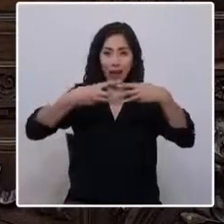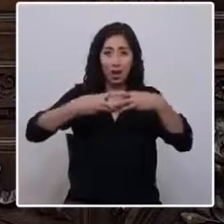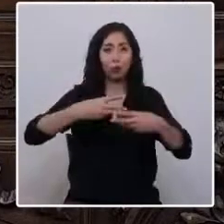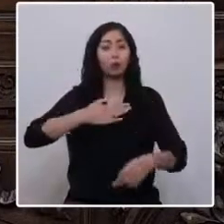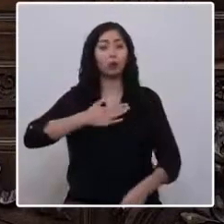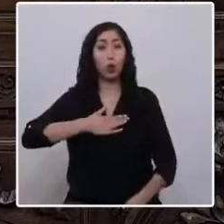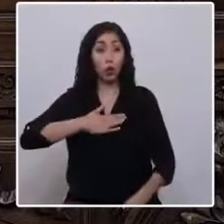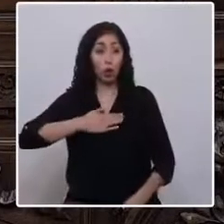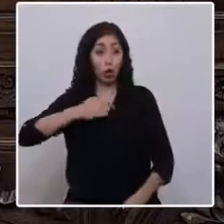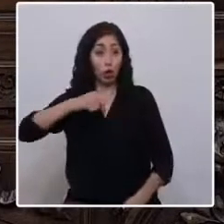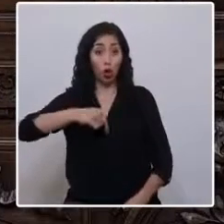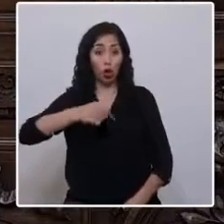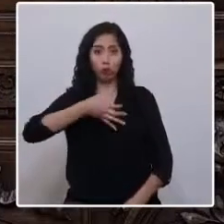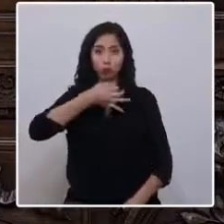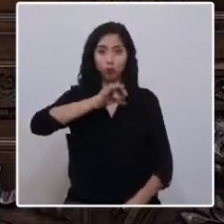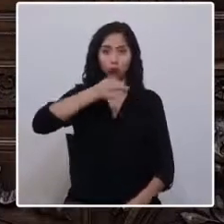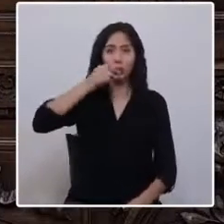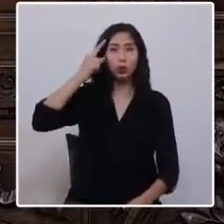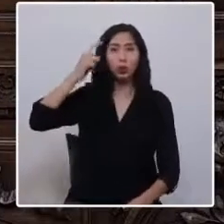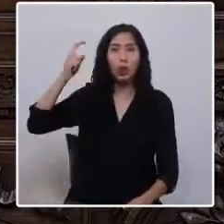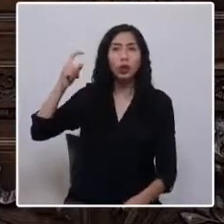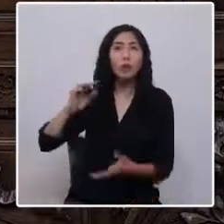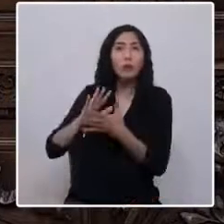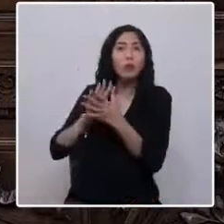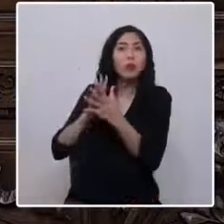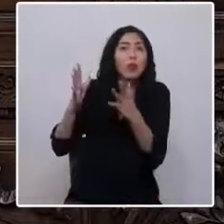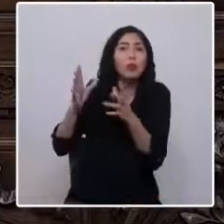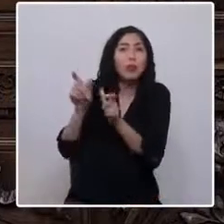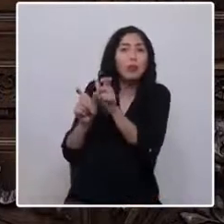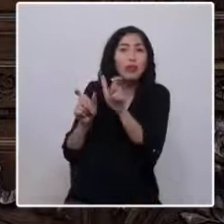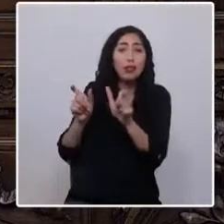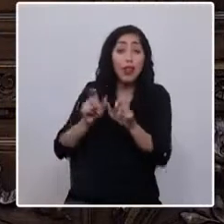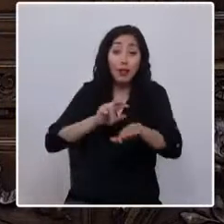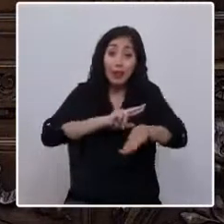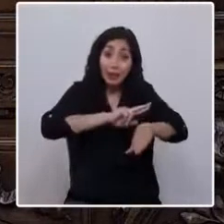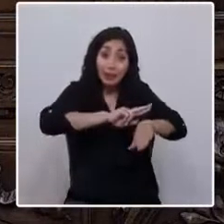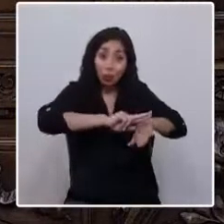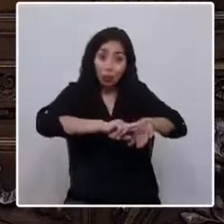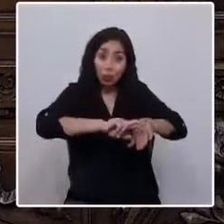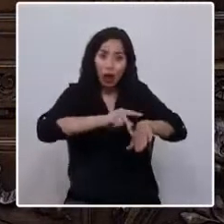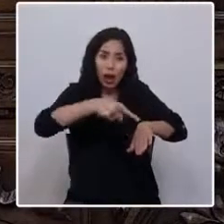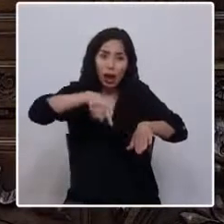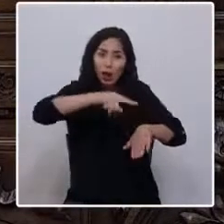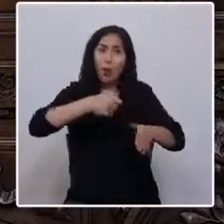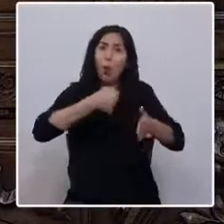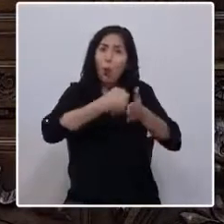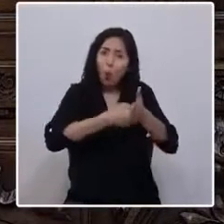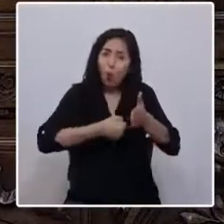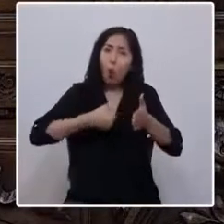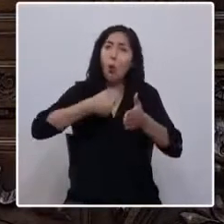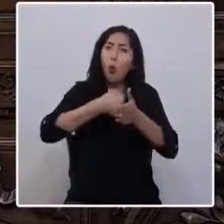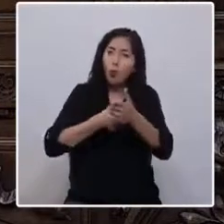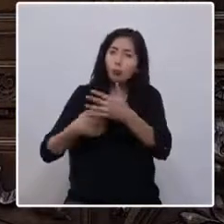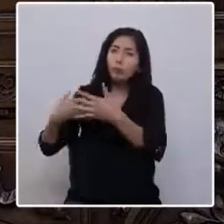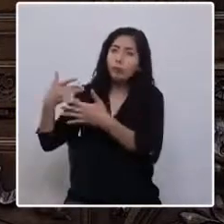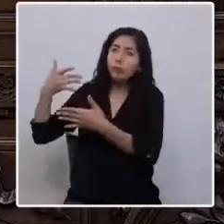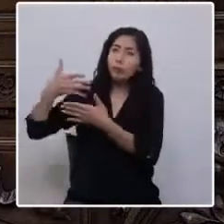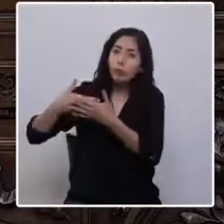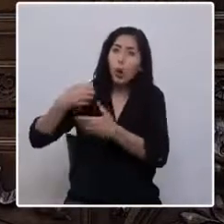encauzar hoy los anhelos de tantas personas que desde el sur del mundo encarnan y entrecruzan luchas de generaciones en búsqueda del buen